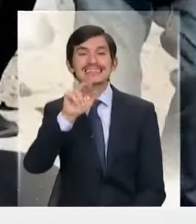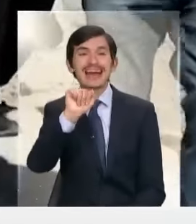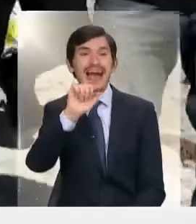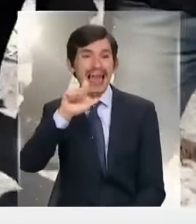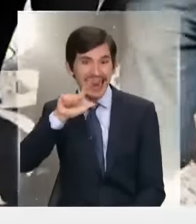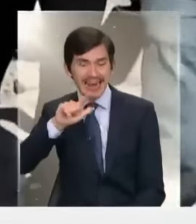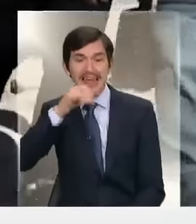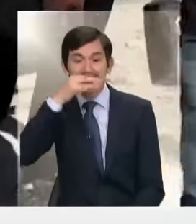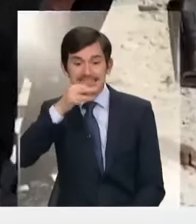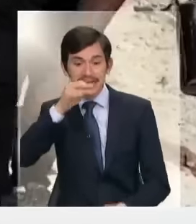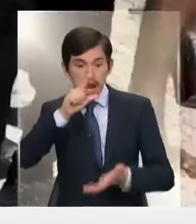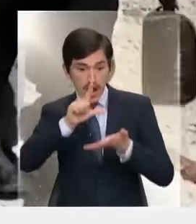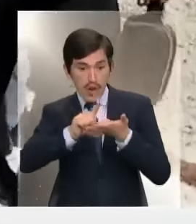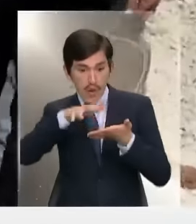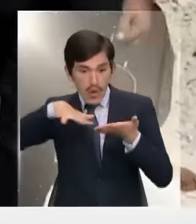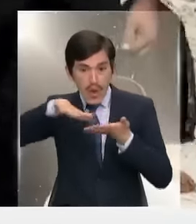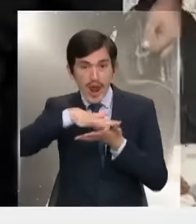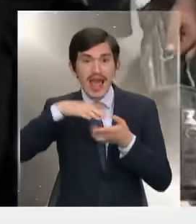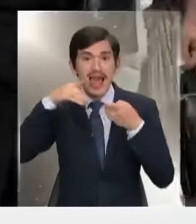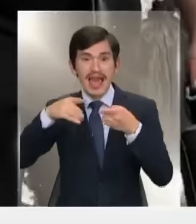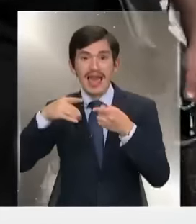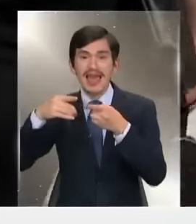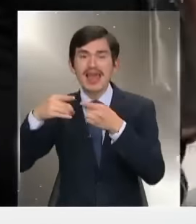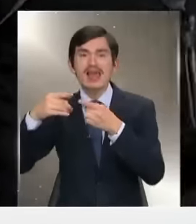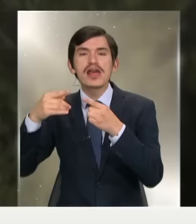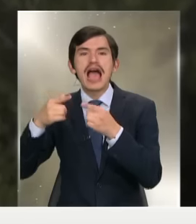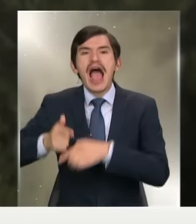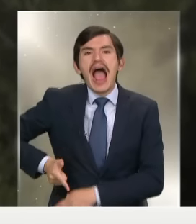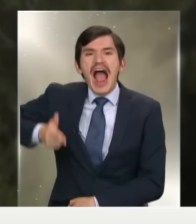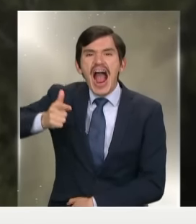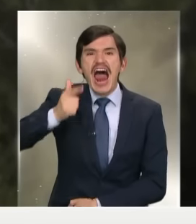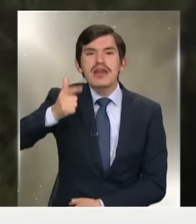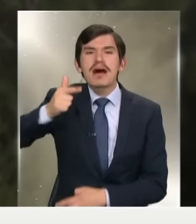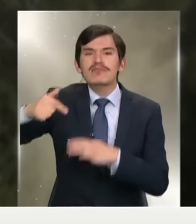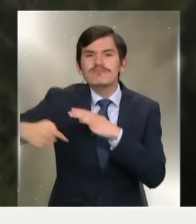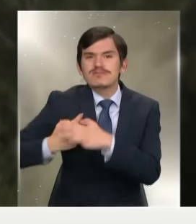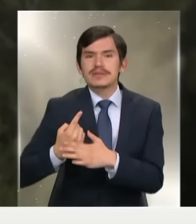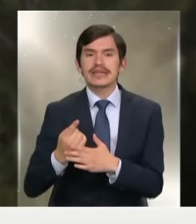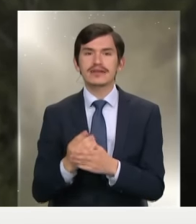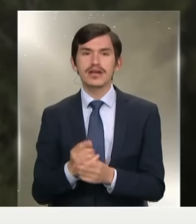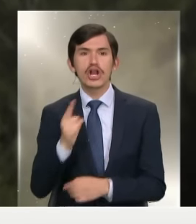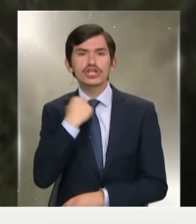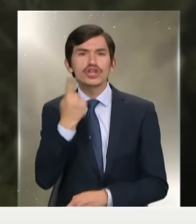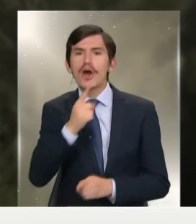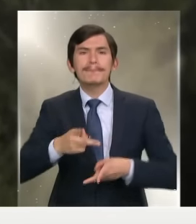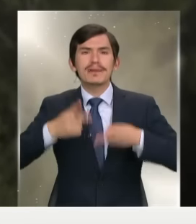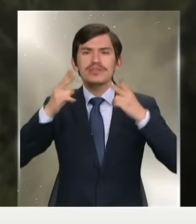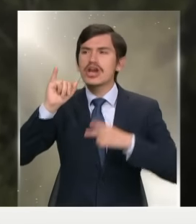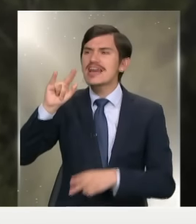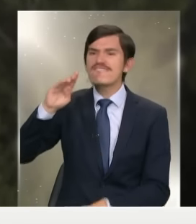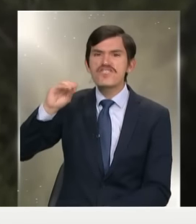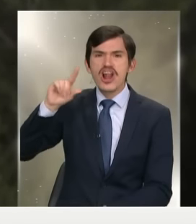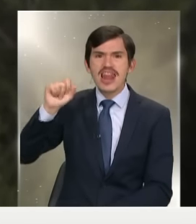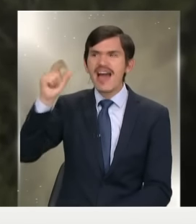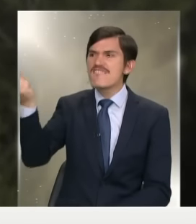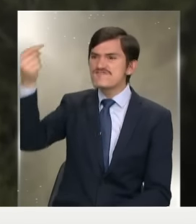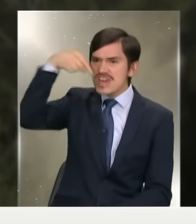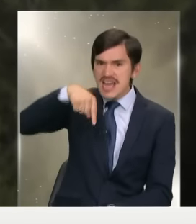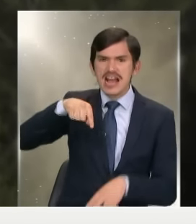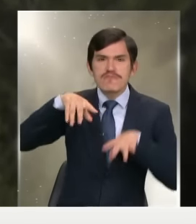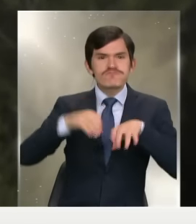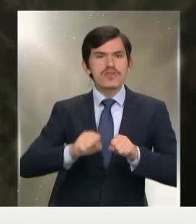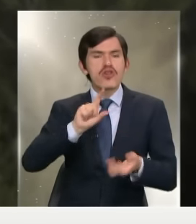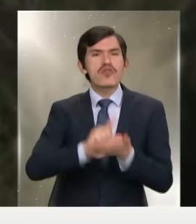se utiliza para el ingreso de armamento al grupo libanés. No permitiremos que Hezbollah se instale en estos lugares en el